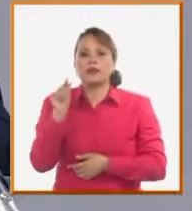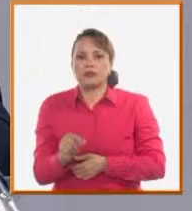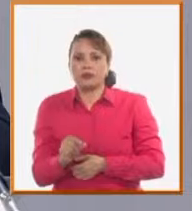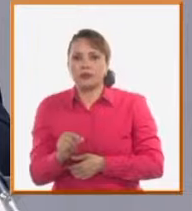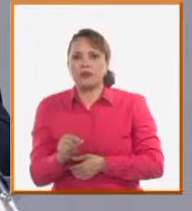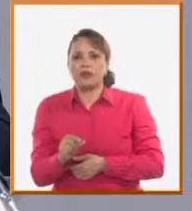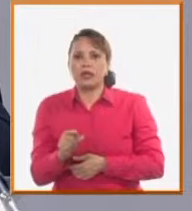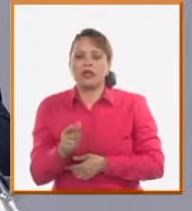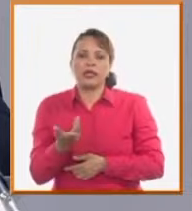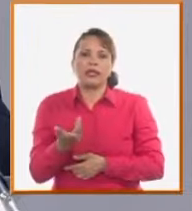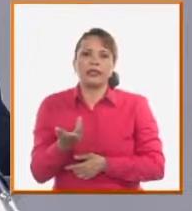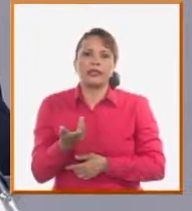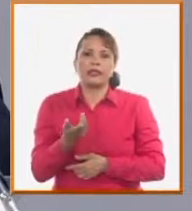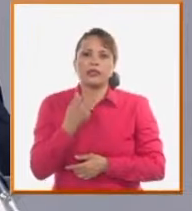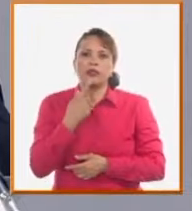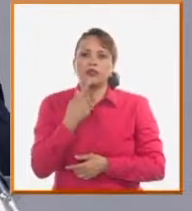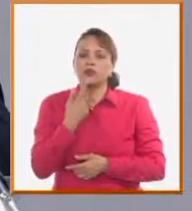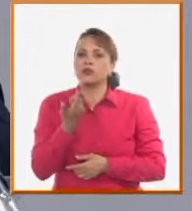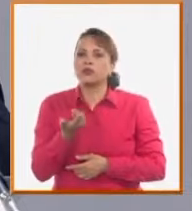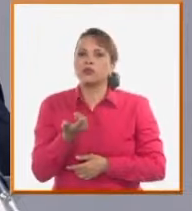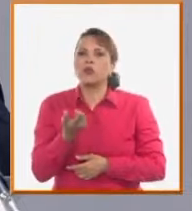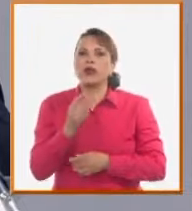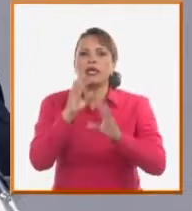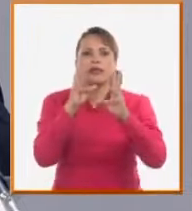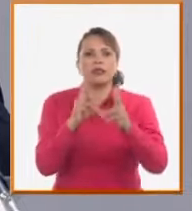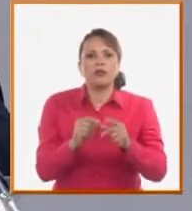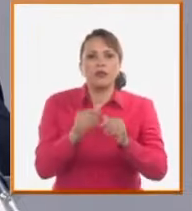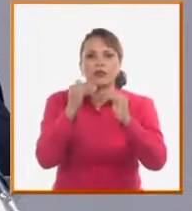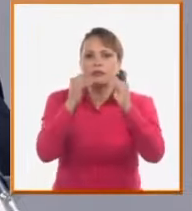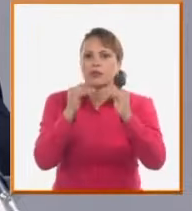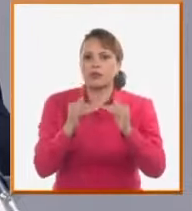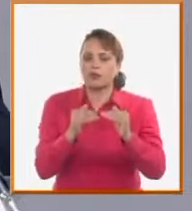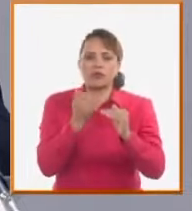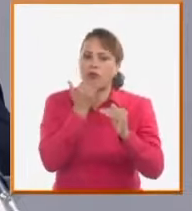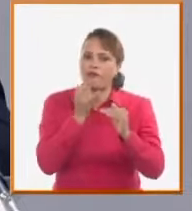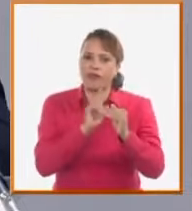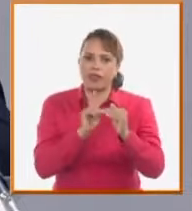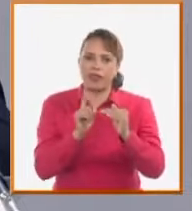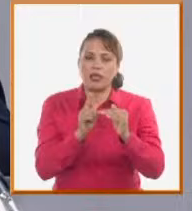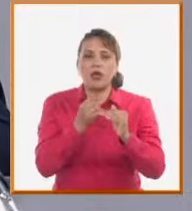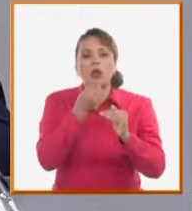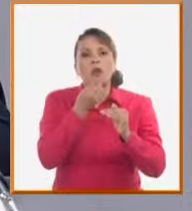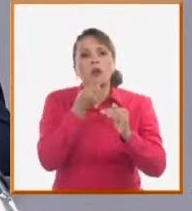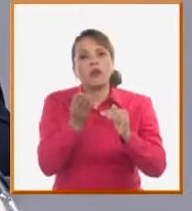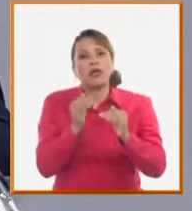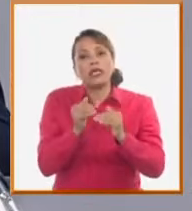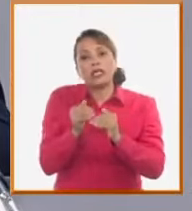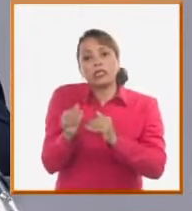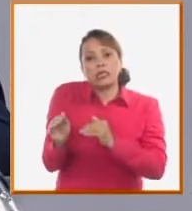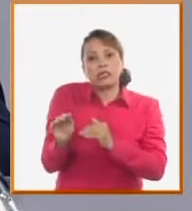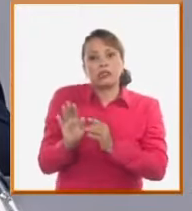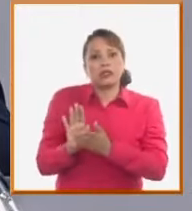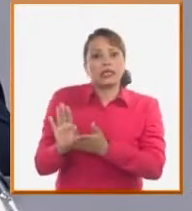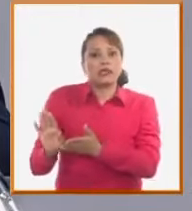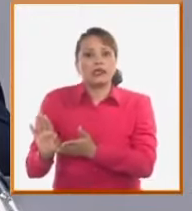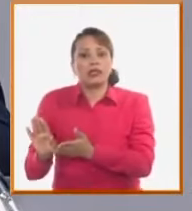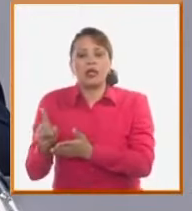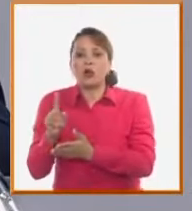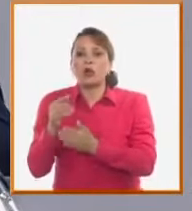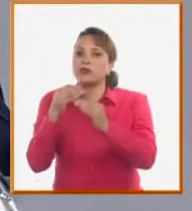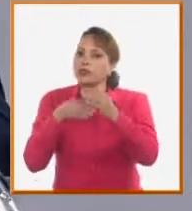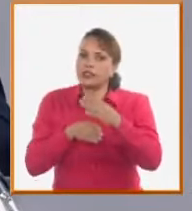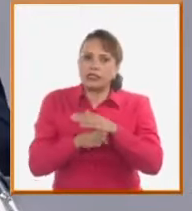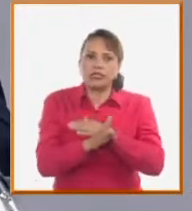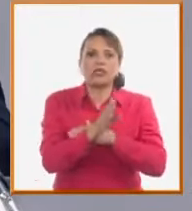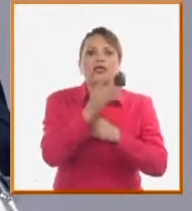implica, como le decía, ninguna variación en el número del escalafón. O sea, perfectamente lo puede rechazar y mantiene el orden en el escalafón sin